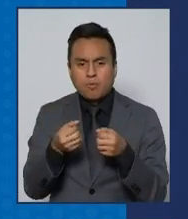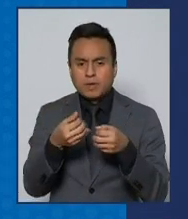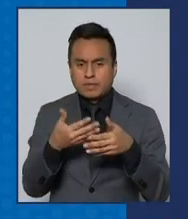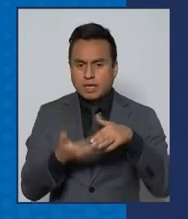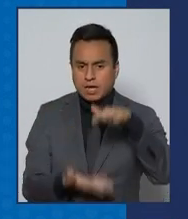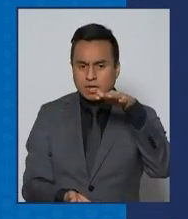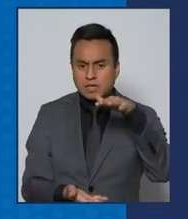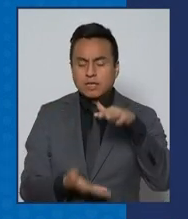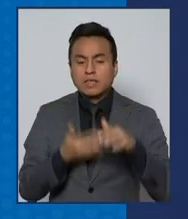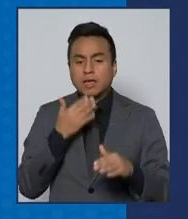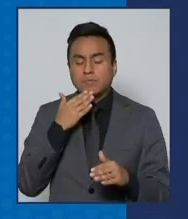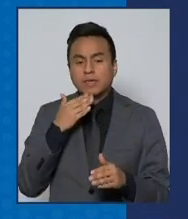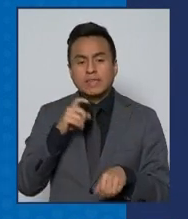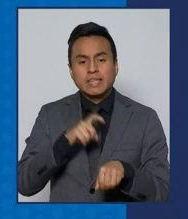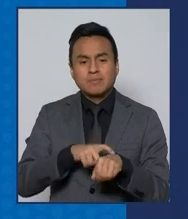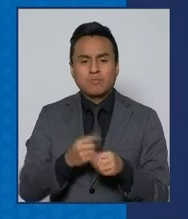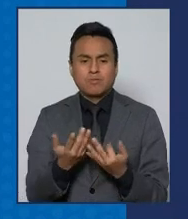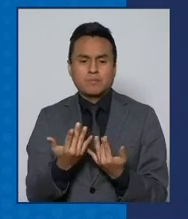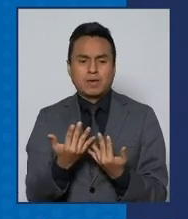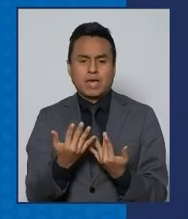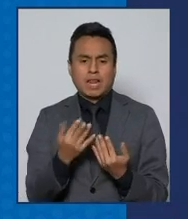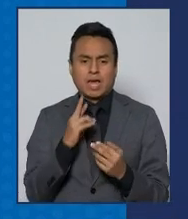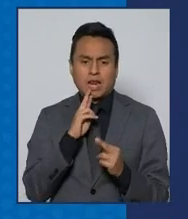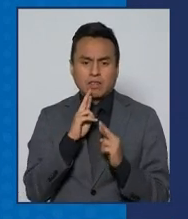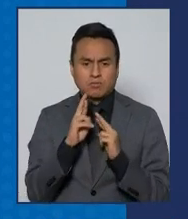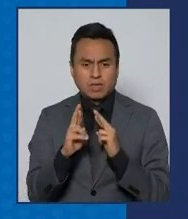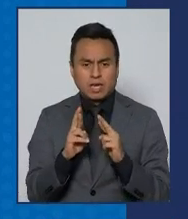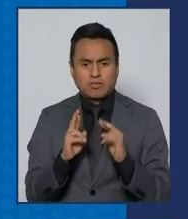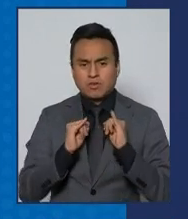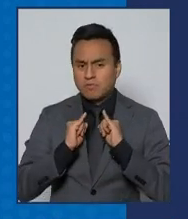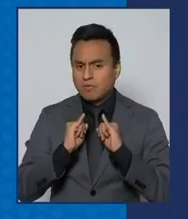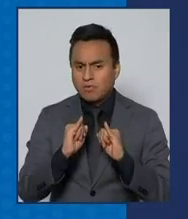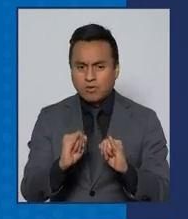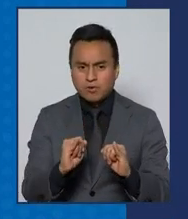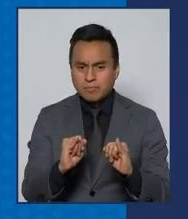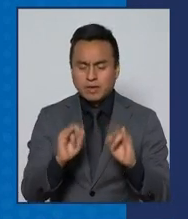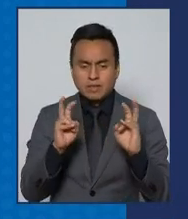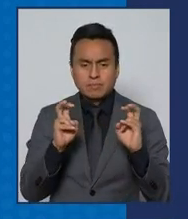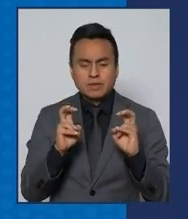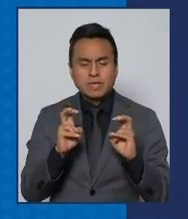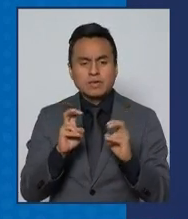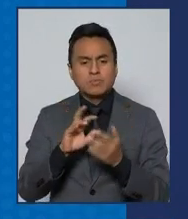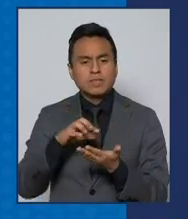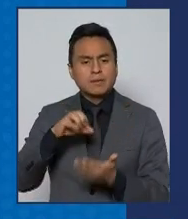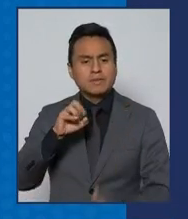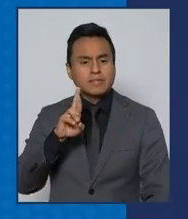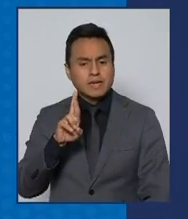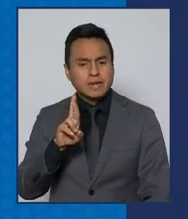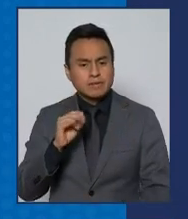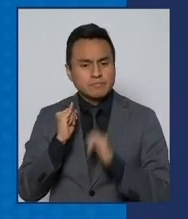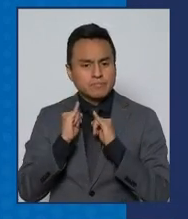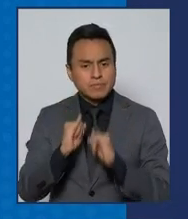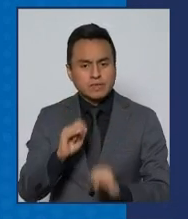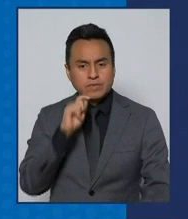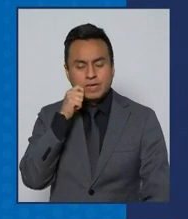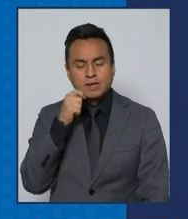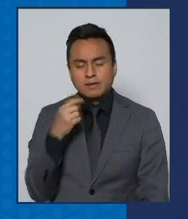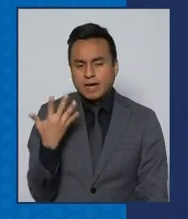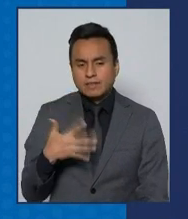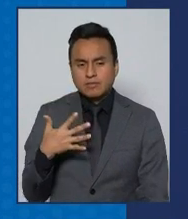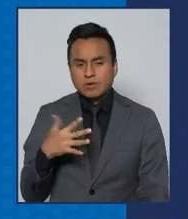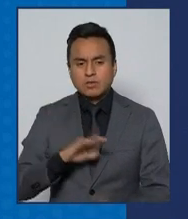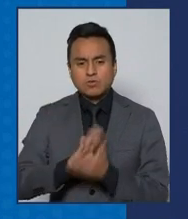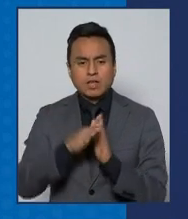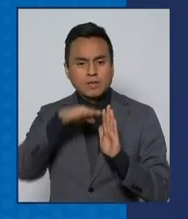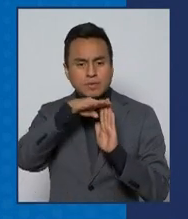un acortamiento de los tiempos de espera para tener el informe del examen de PCR, acentuar todas